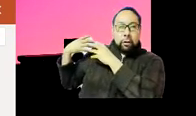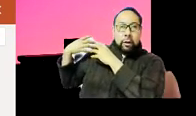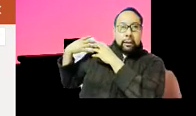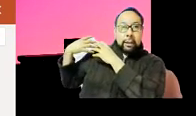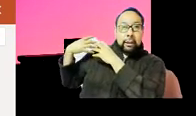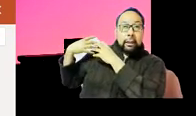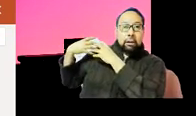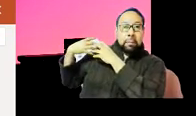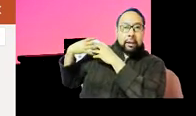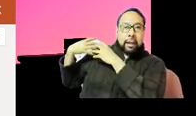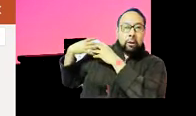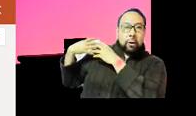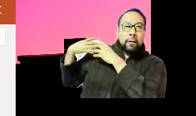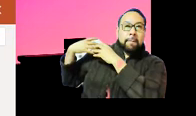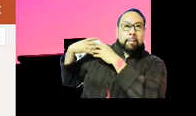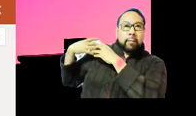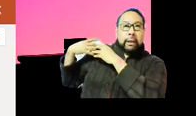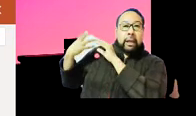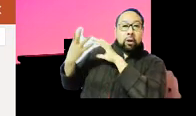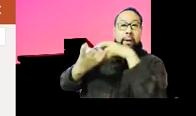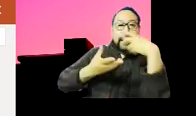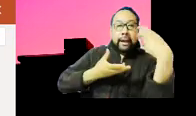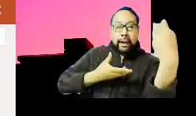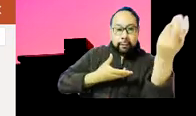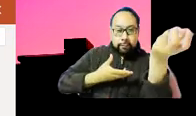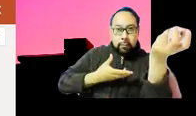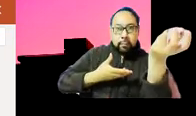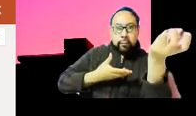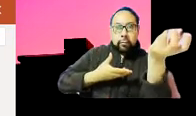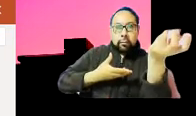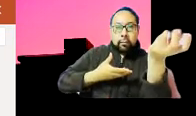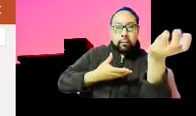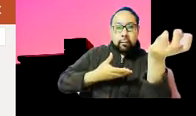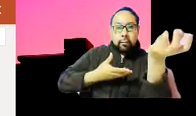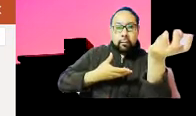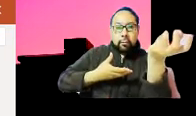las personas que están de espectador y te los vas a ganar.